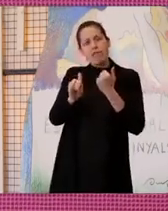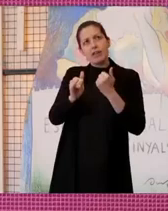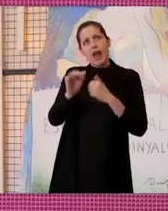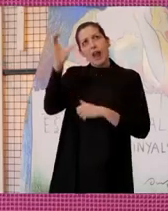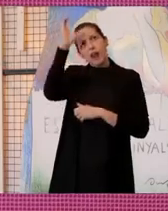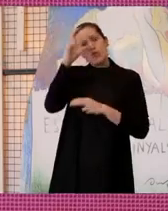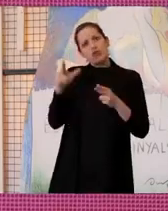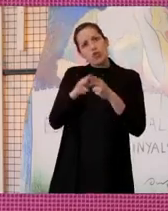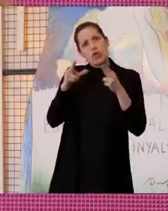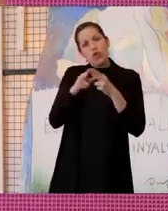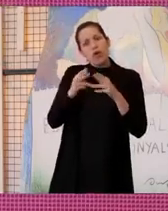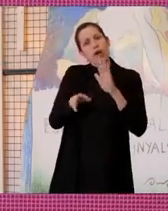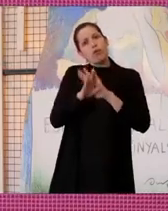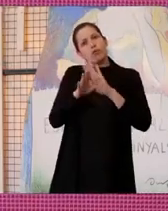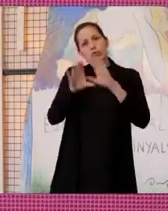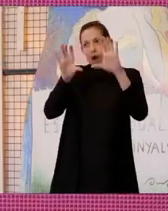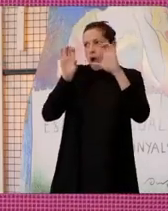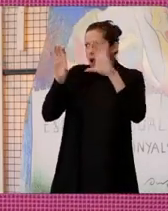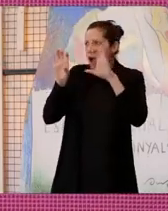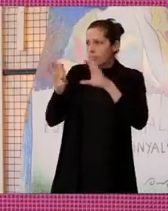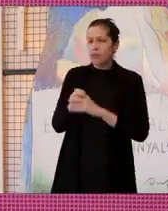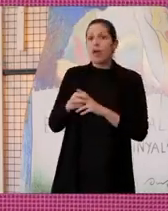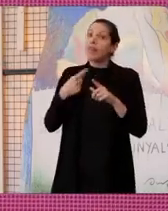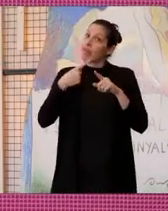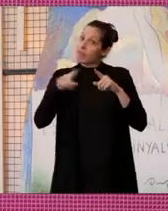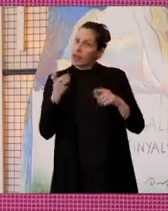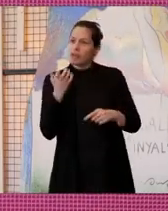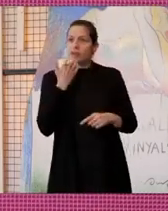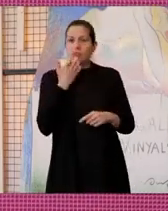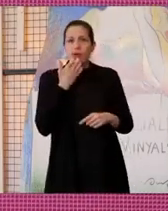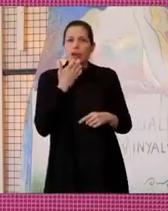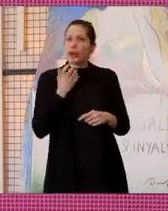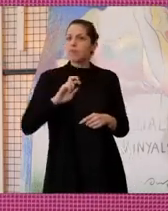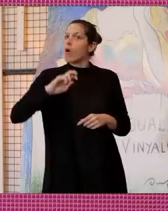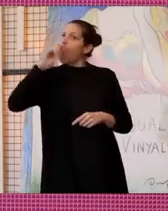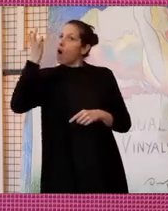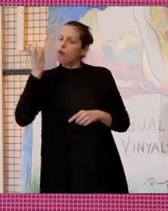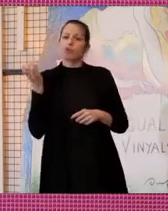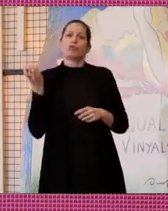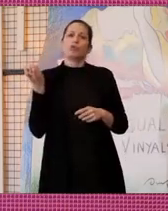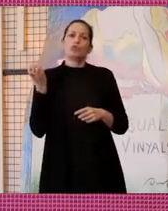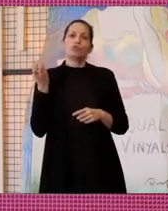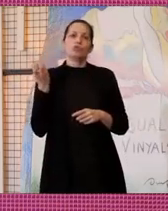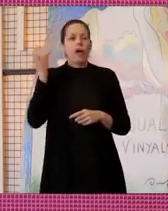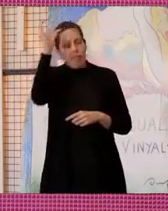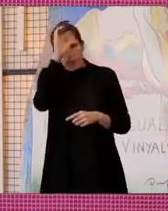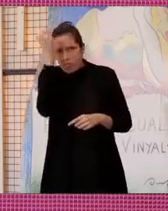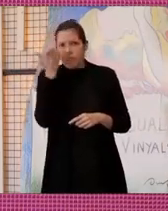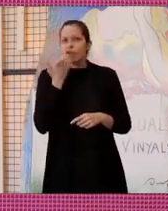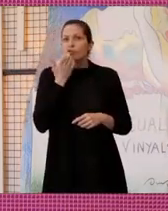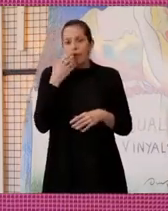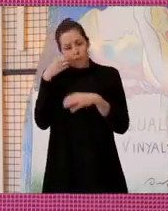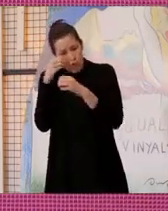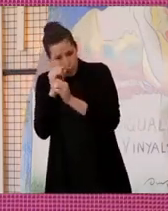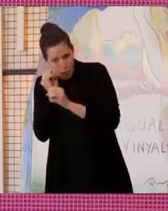a los colegas que son químicos o son biólogos entonces a mí me pasó que al